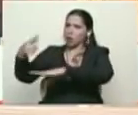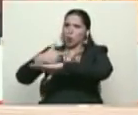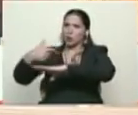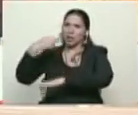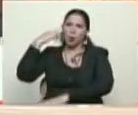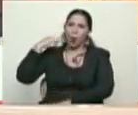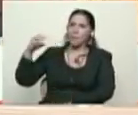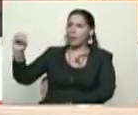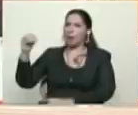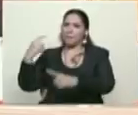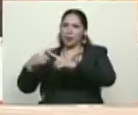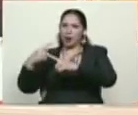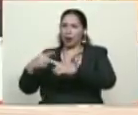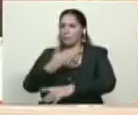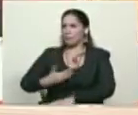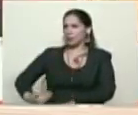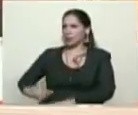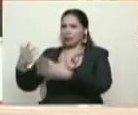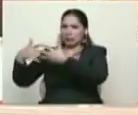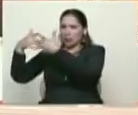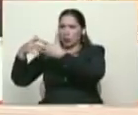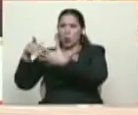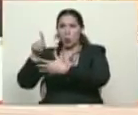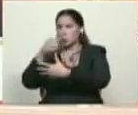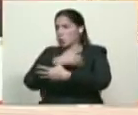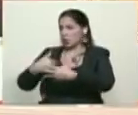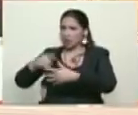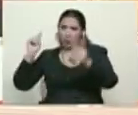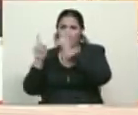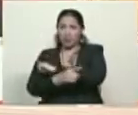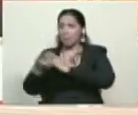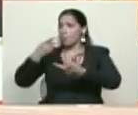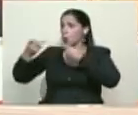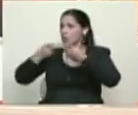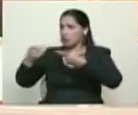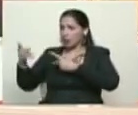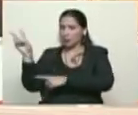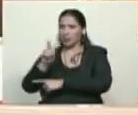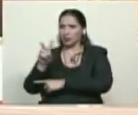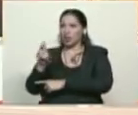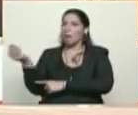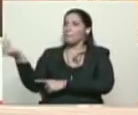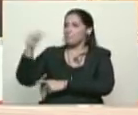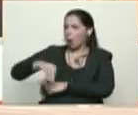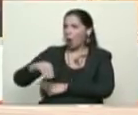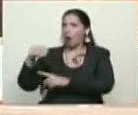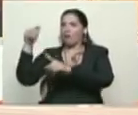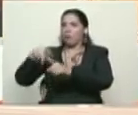gobiernos. Usted no ha querido cambiar su política hacia Venezuela y eso lo va a llevar a más fracasos.